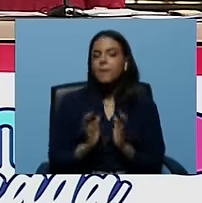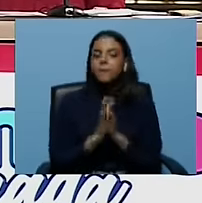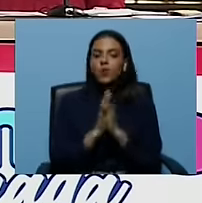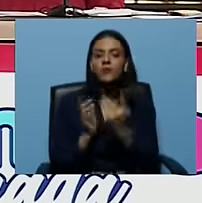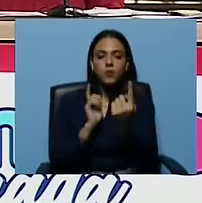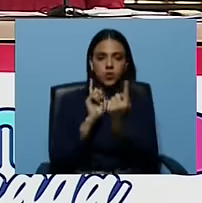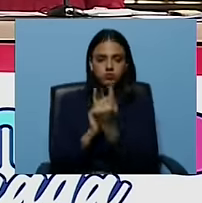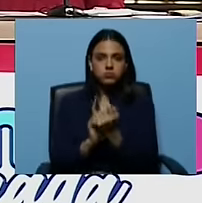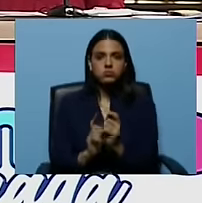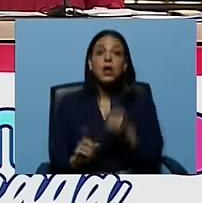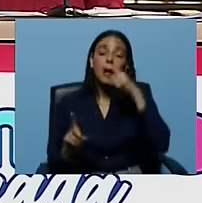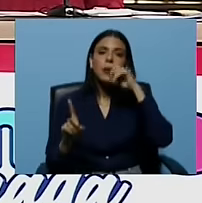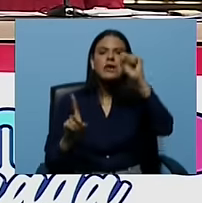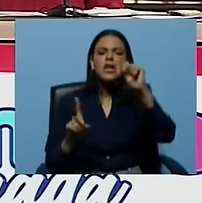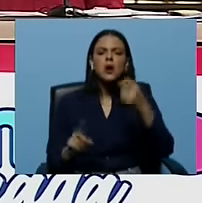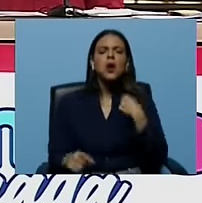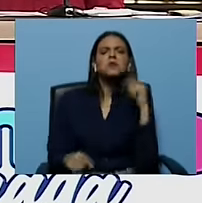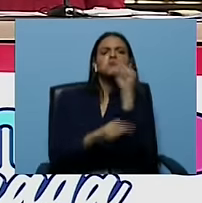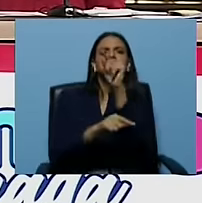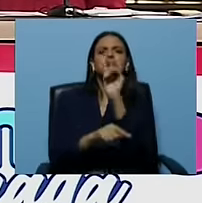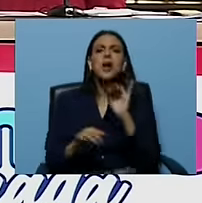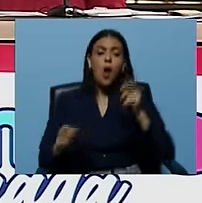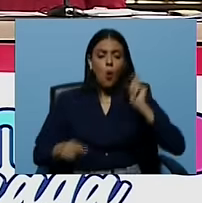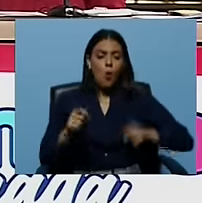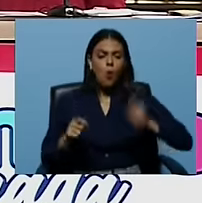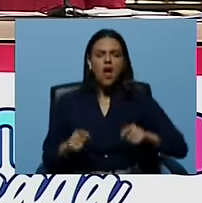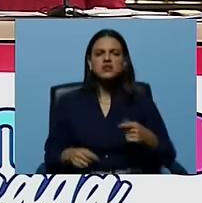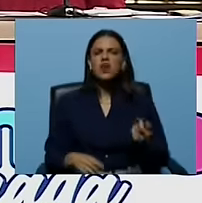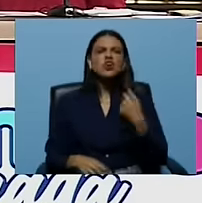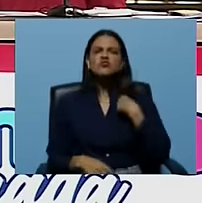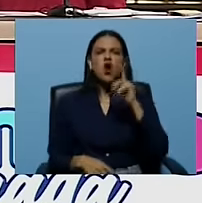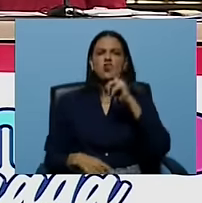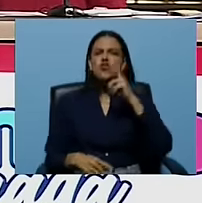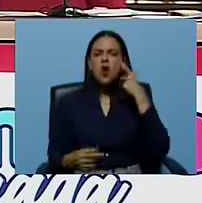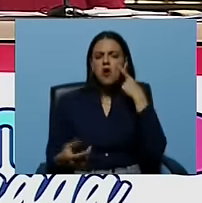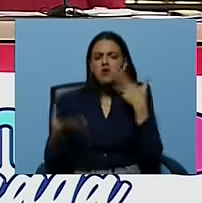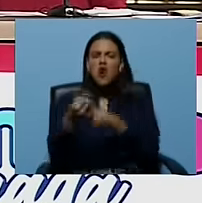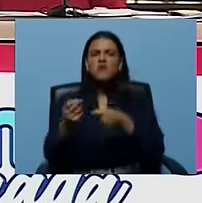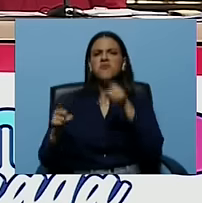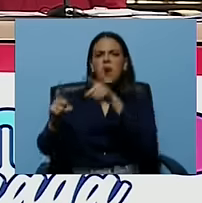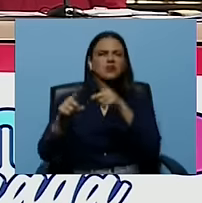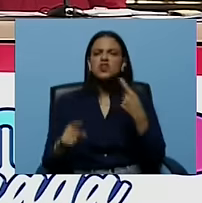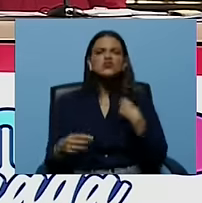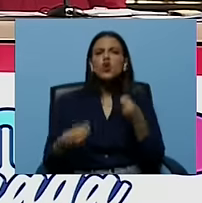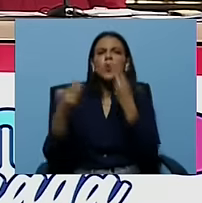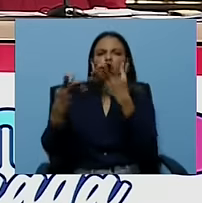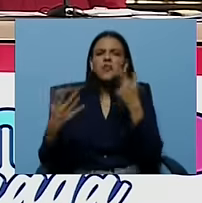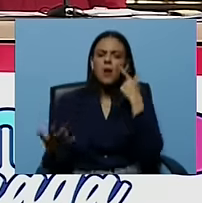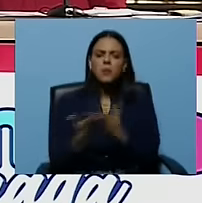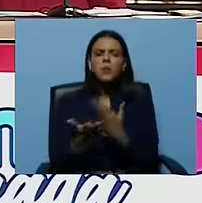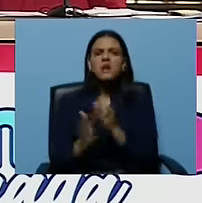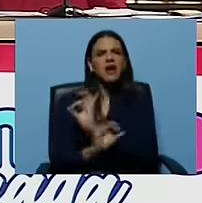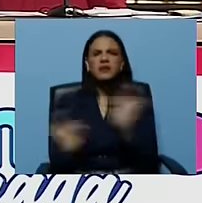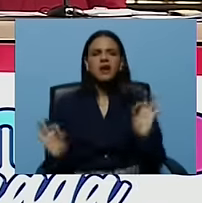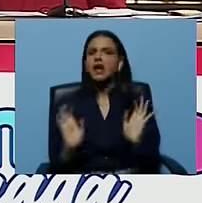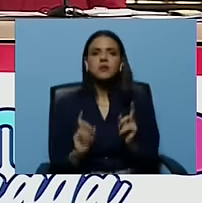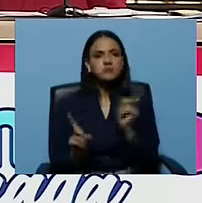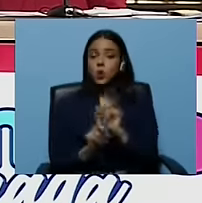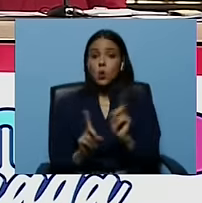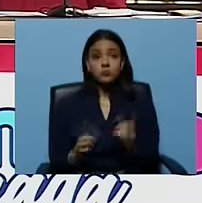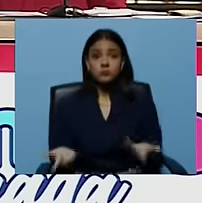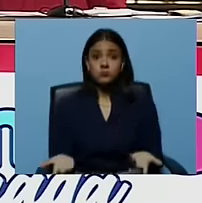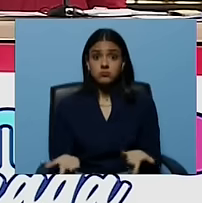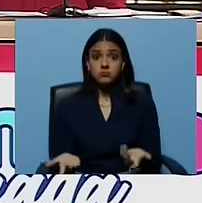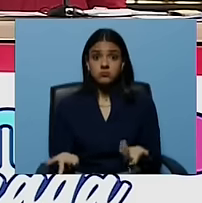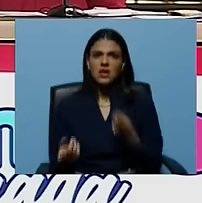Y Nicolás Maduro dice, no te reconozco, juez, no voy a llevar nada. puede estar